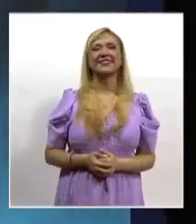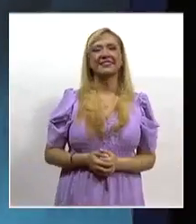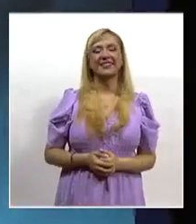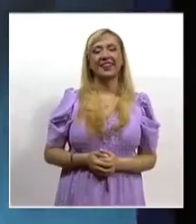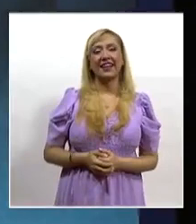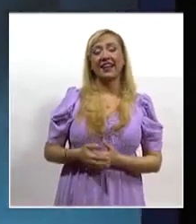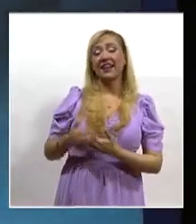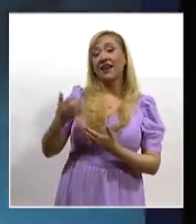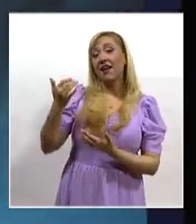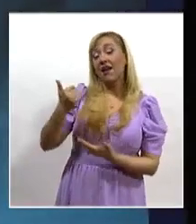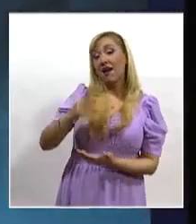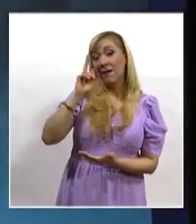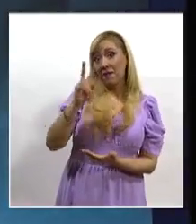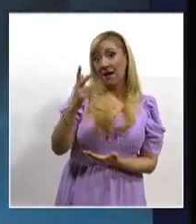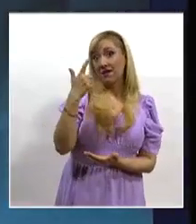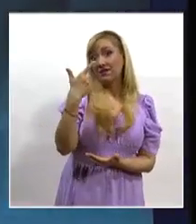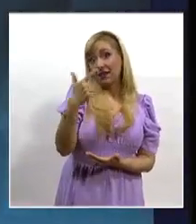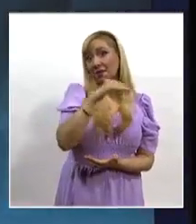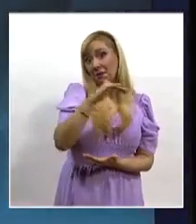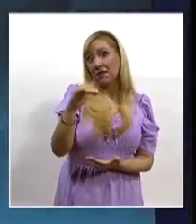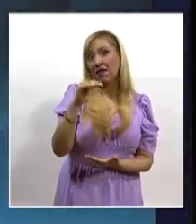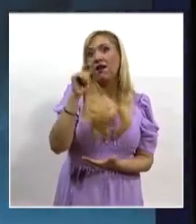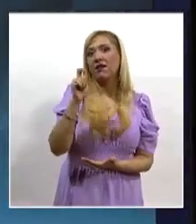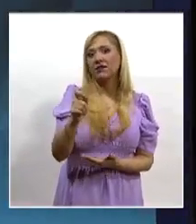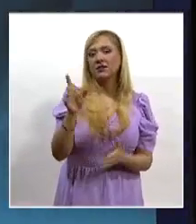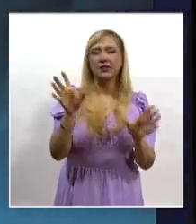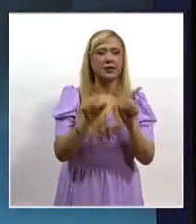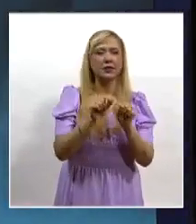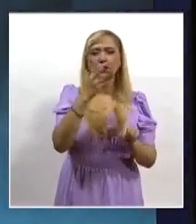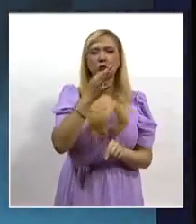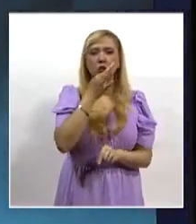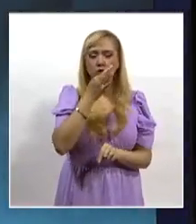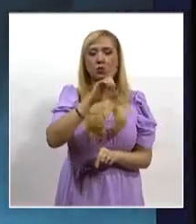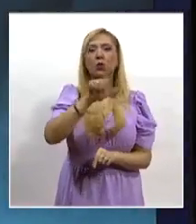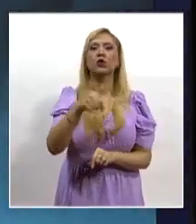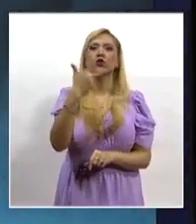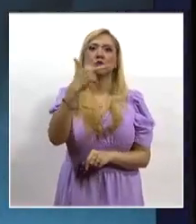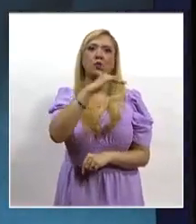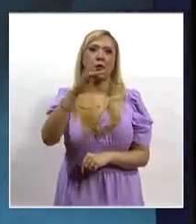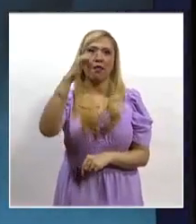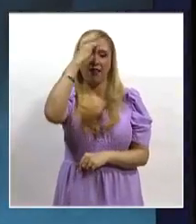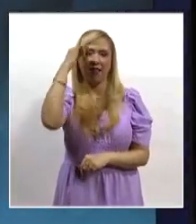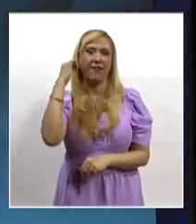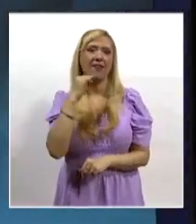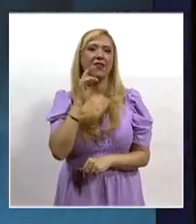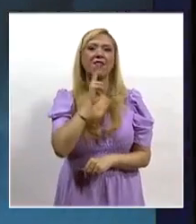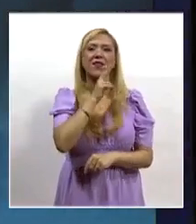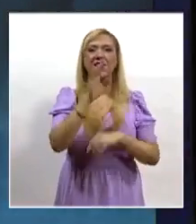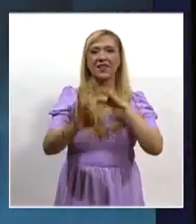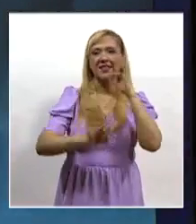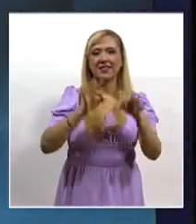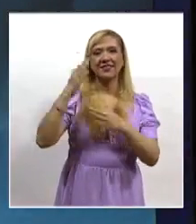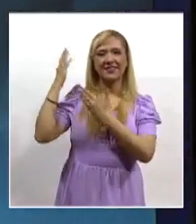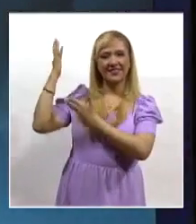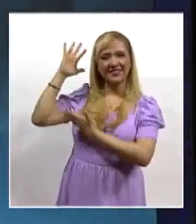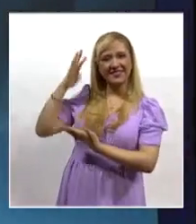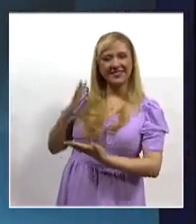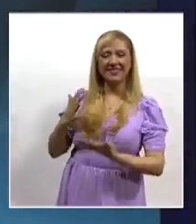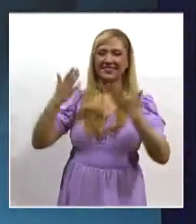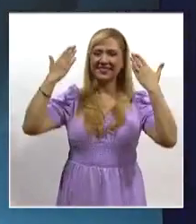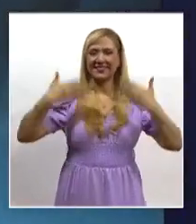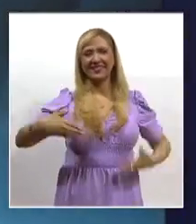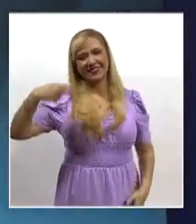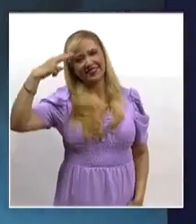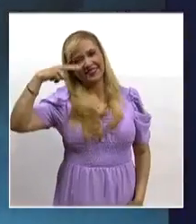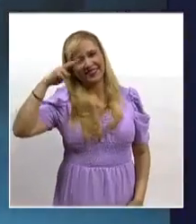de la Federación. No se pierda a las 19.30 horas nuestro avance informativo y a las 20.30 horas el noticiario nocturno. Soy Luena Sánchez Cabrera y